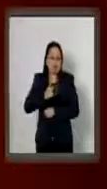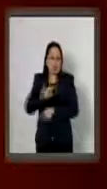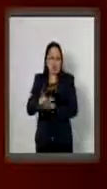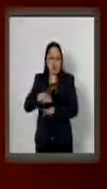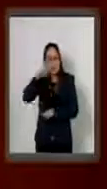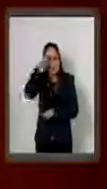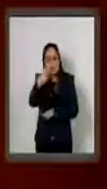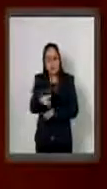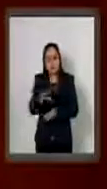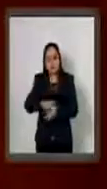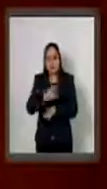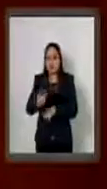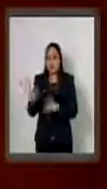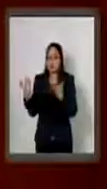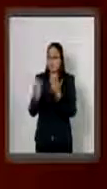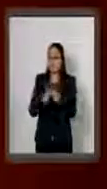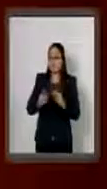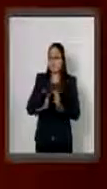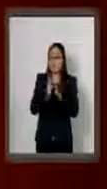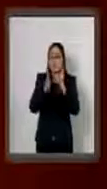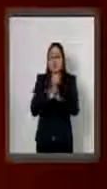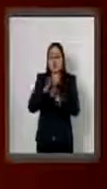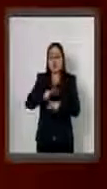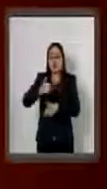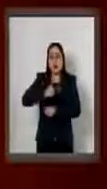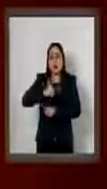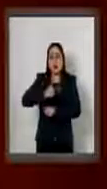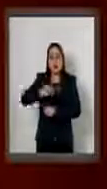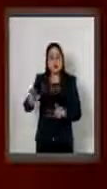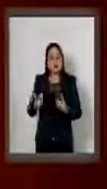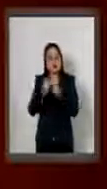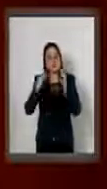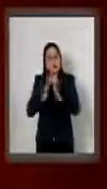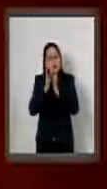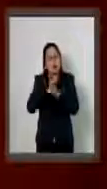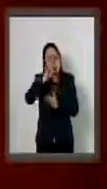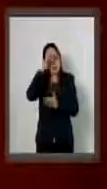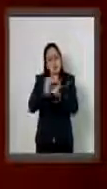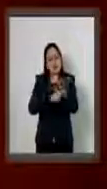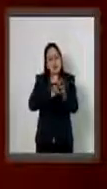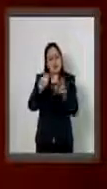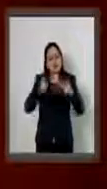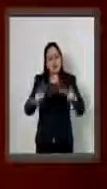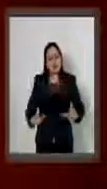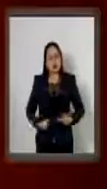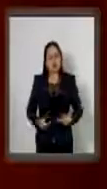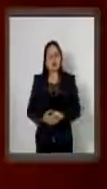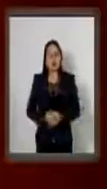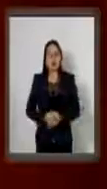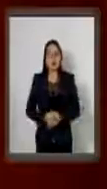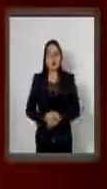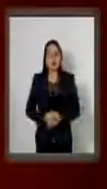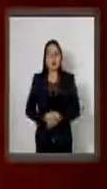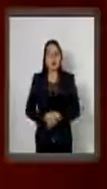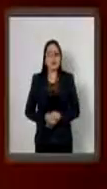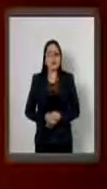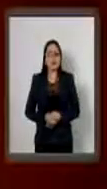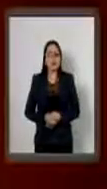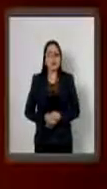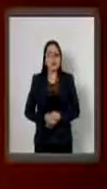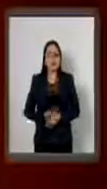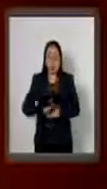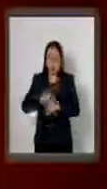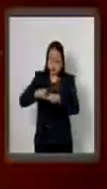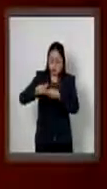México por involucramiento de elementos de las Fuerzas Armadas en violaciones a los derechos humanos. Por todo